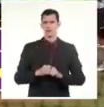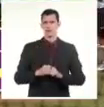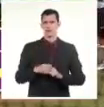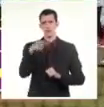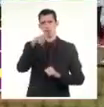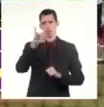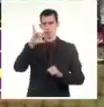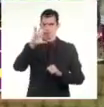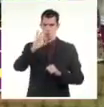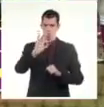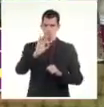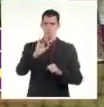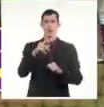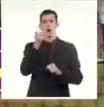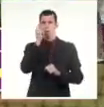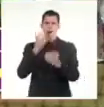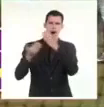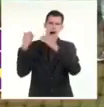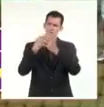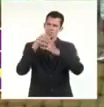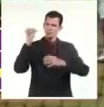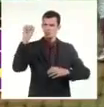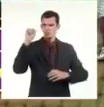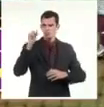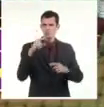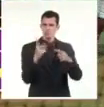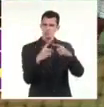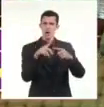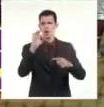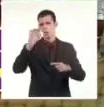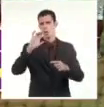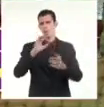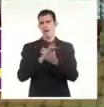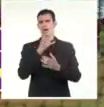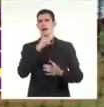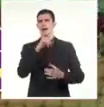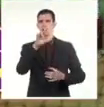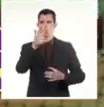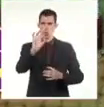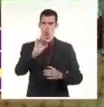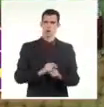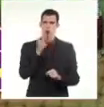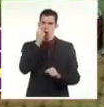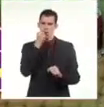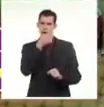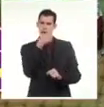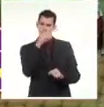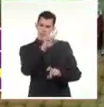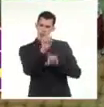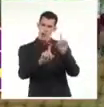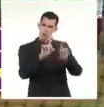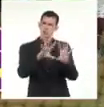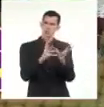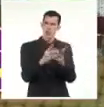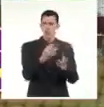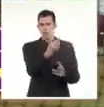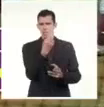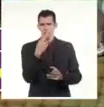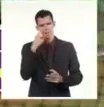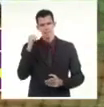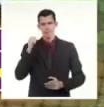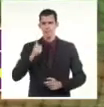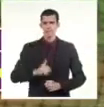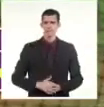Julio Romero, quien ha aprovechado esta experiencia para transmitir sus conocimientos a las peloteras de Cuba. Veamos